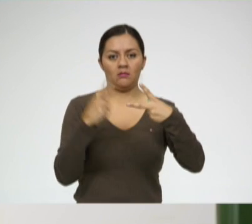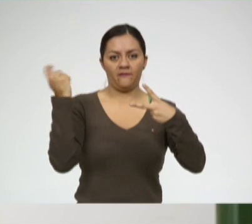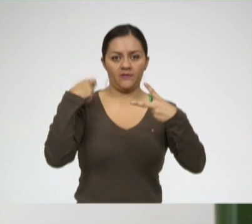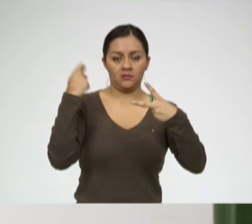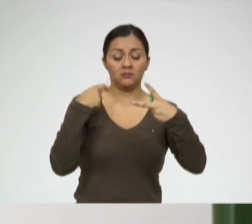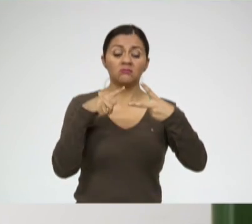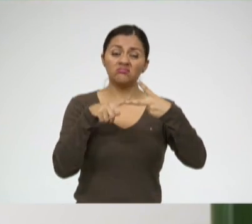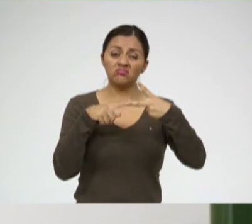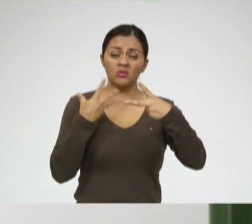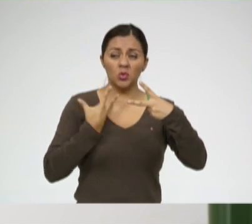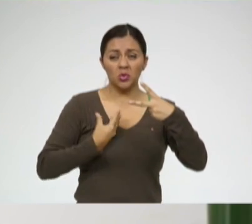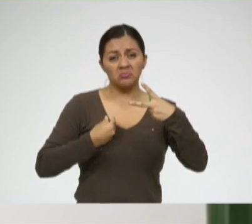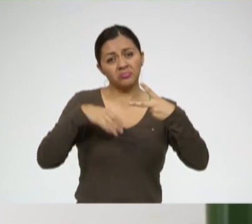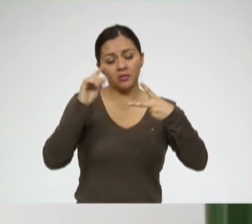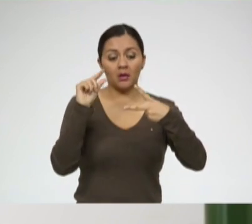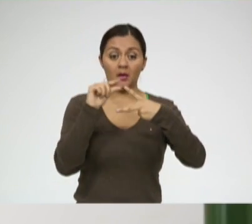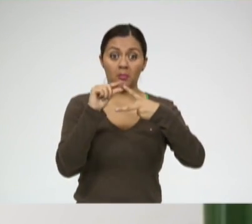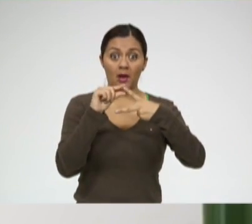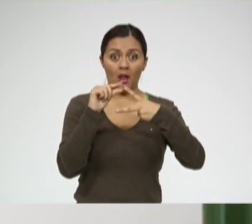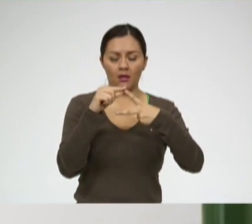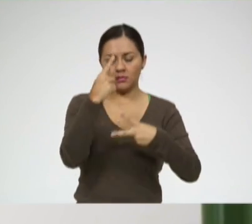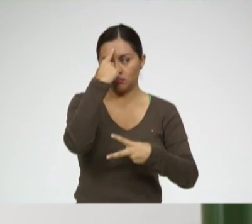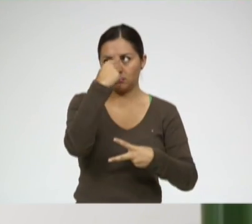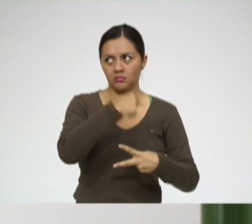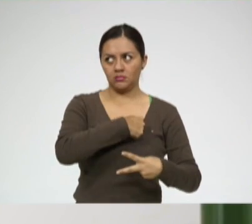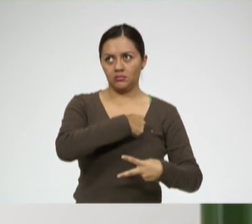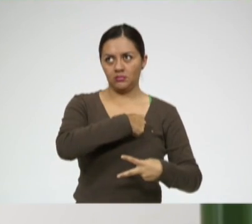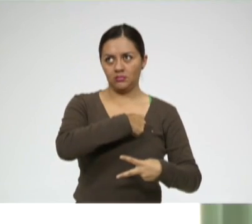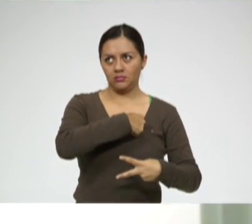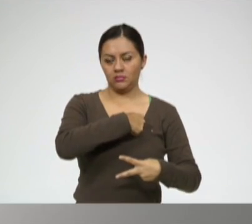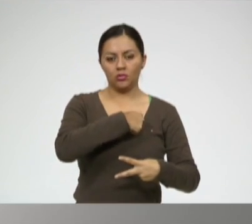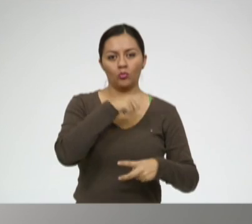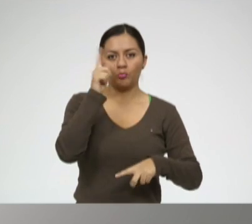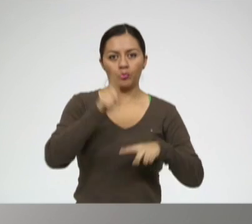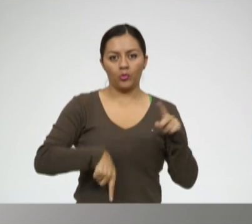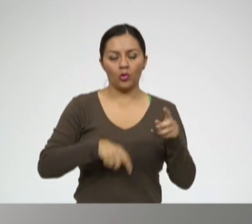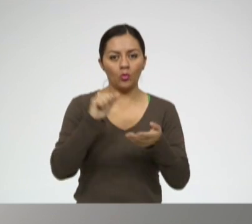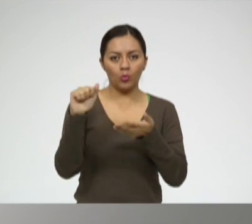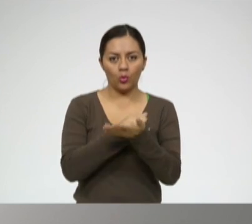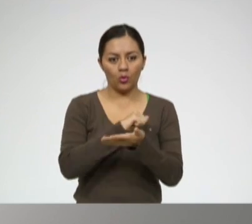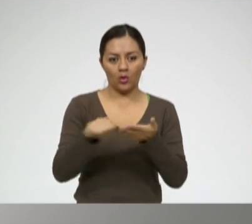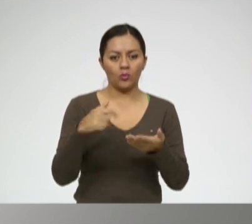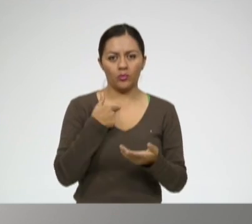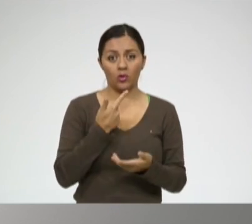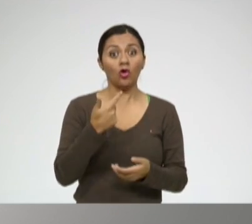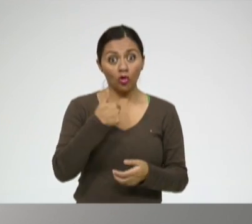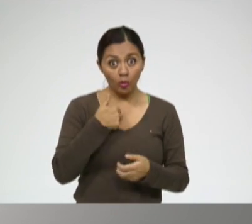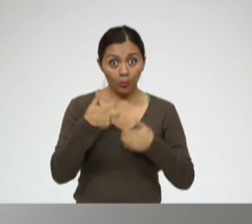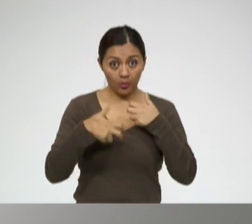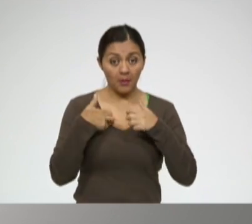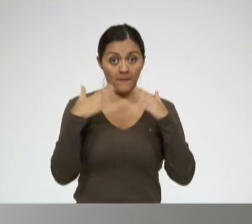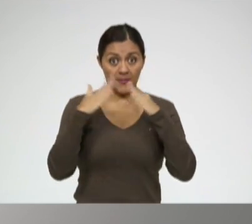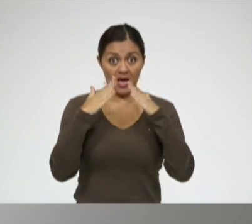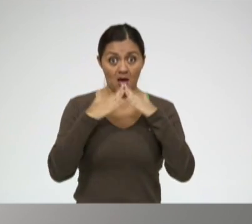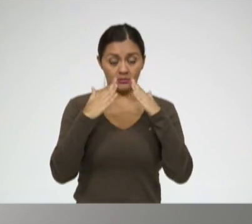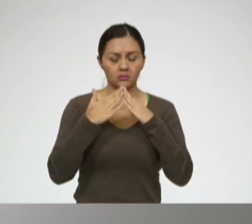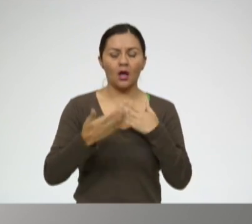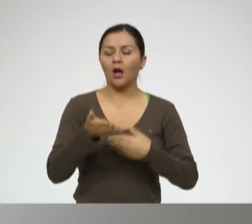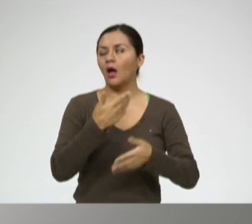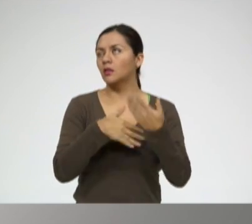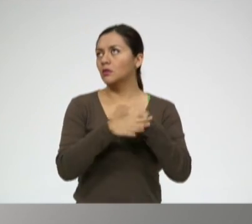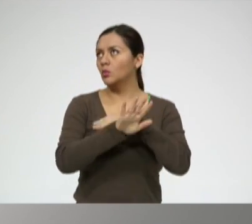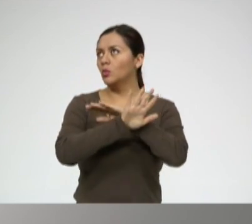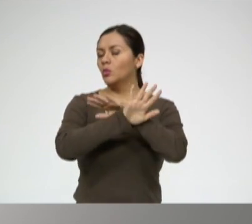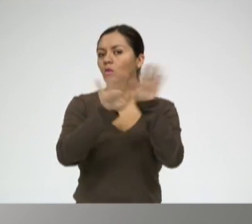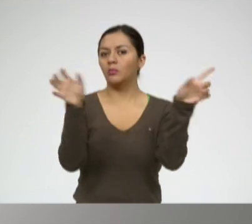la verbal, las palabras se te quedan grabadas y nunca se te pueden salir. En mi casa tenía problemas de violencia, aunque ahorita es poco, pero es verbal,